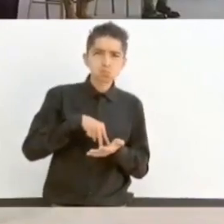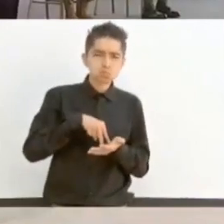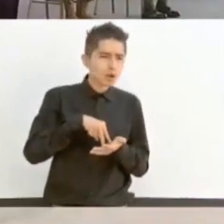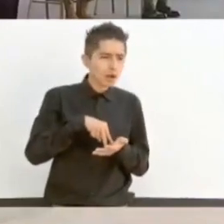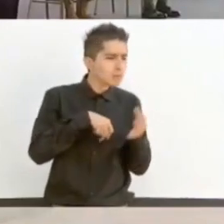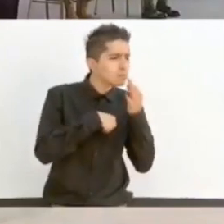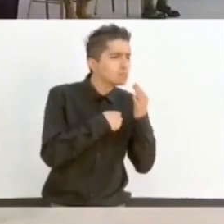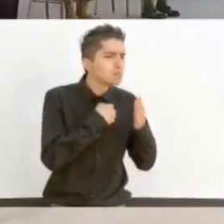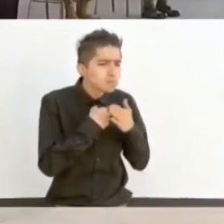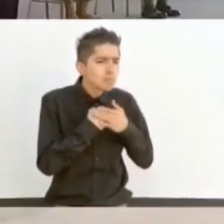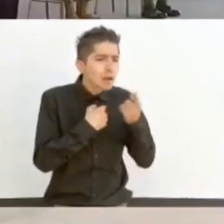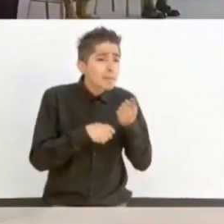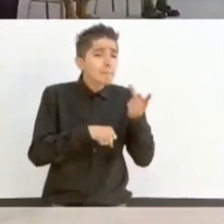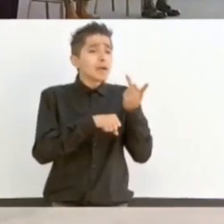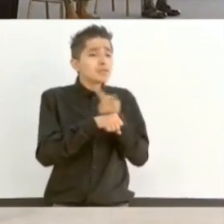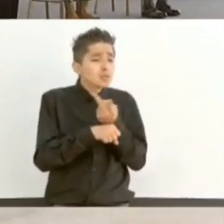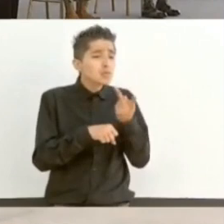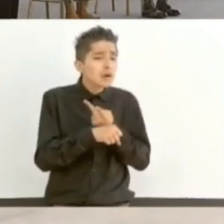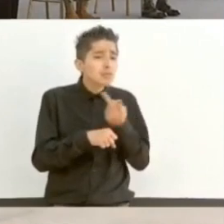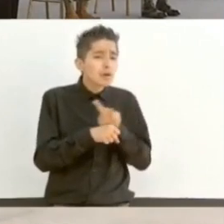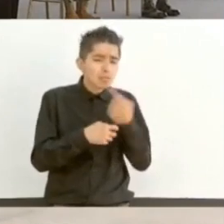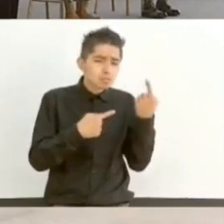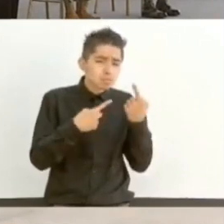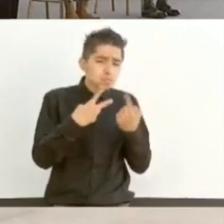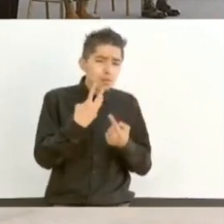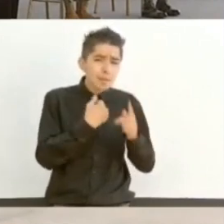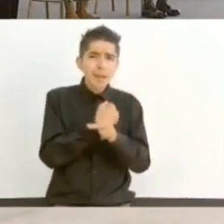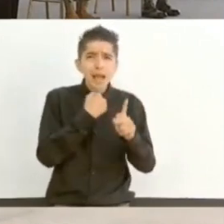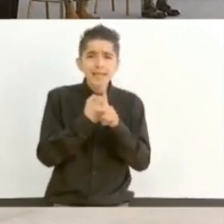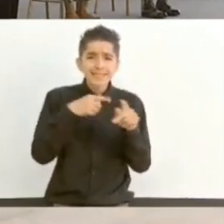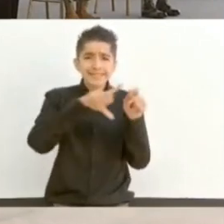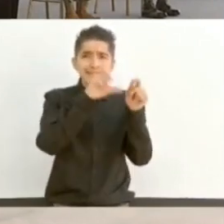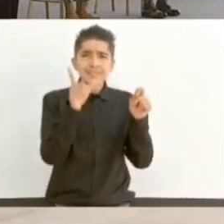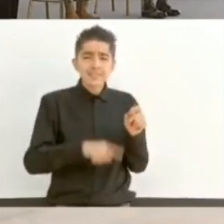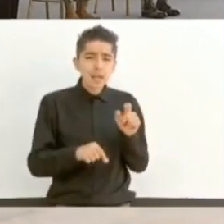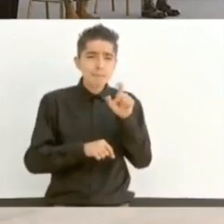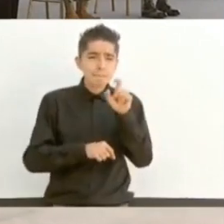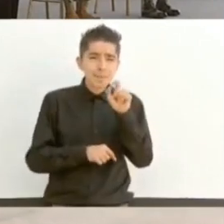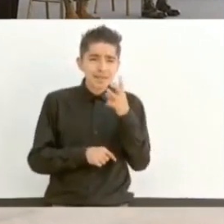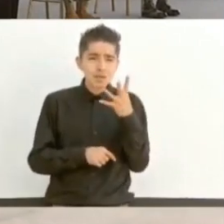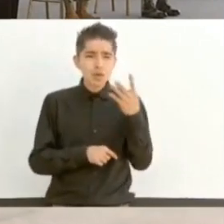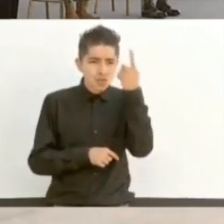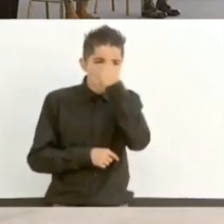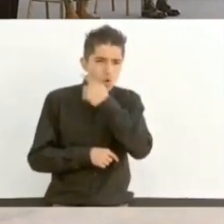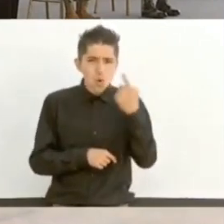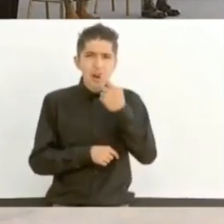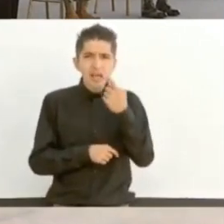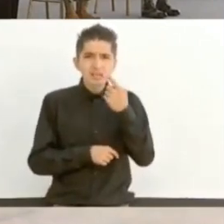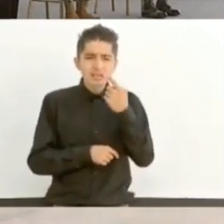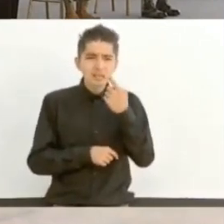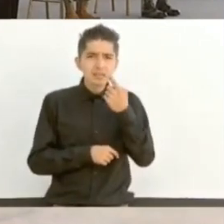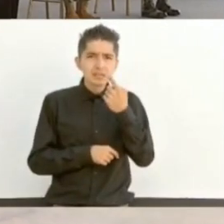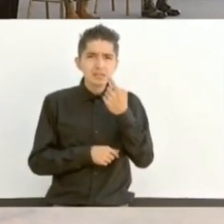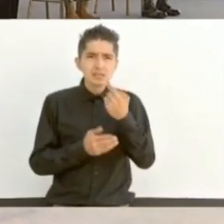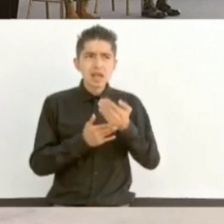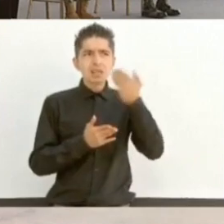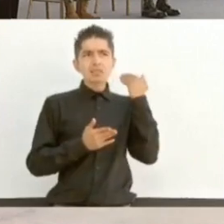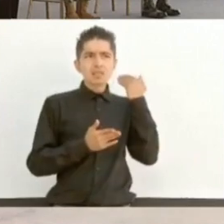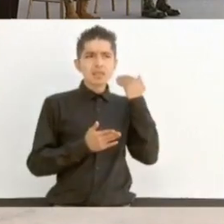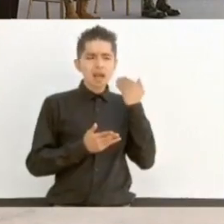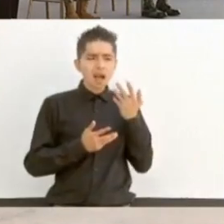reporte de lo sucedido en el país en las últimas 24 horas. Y